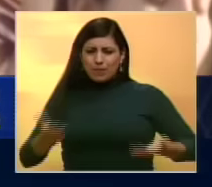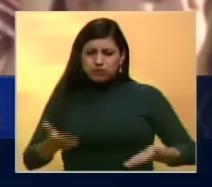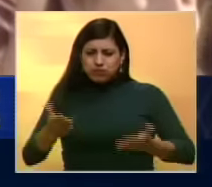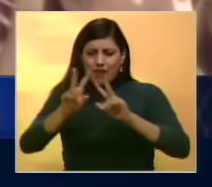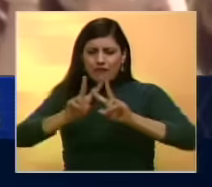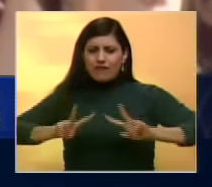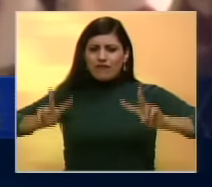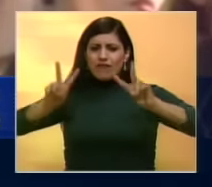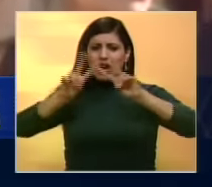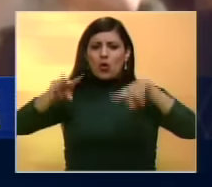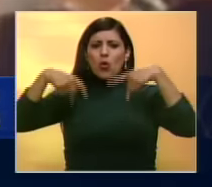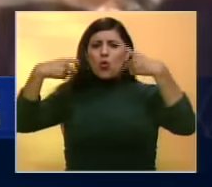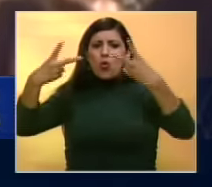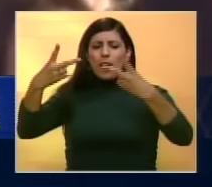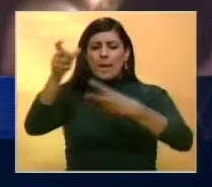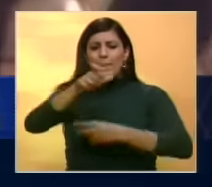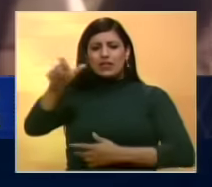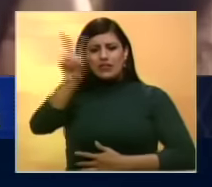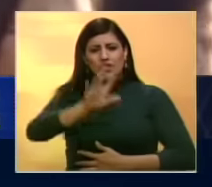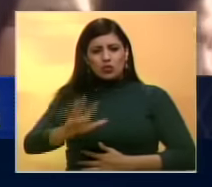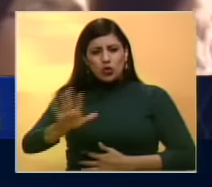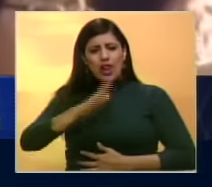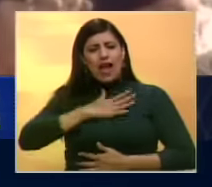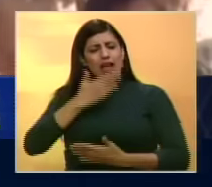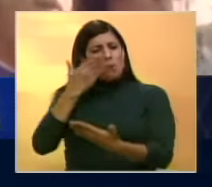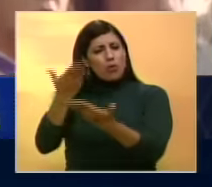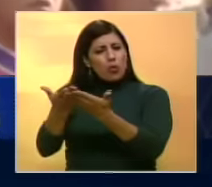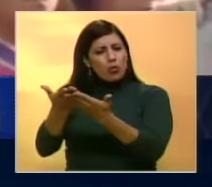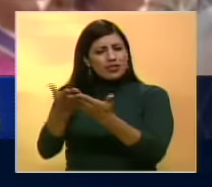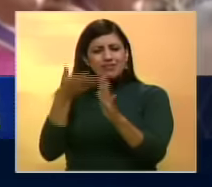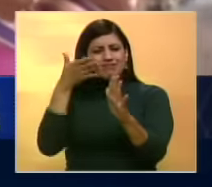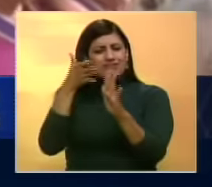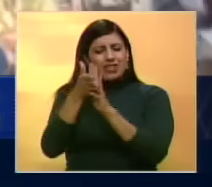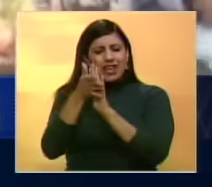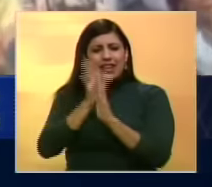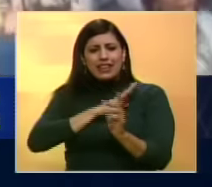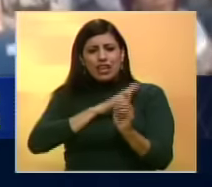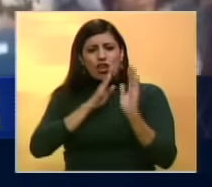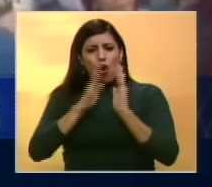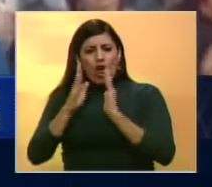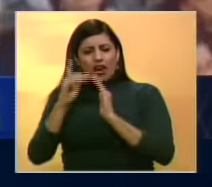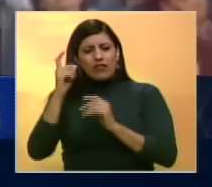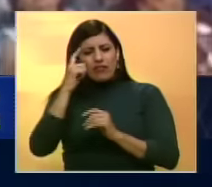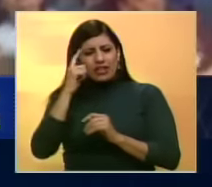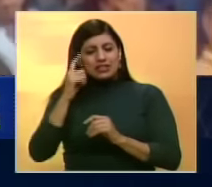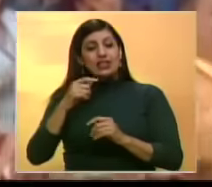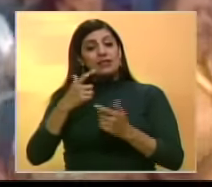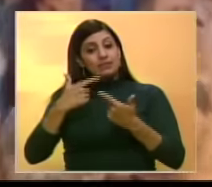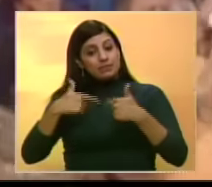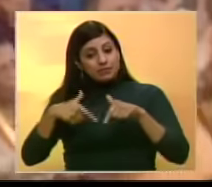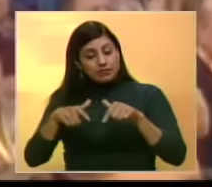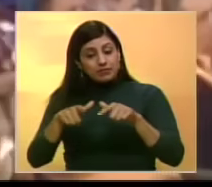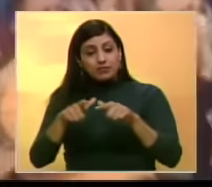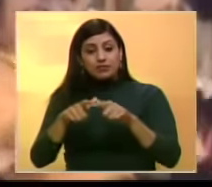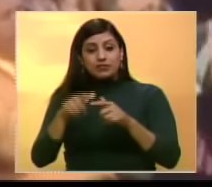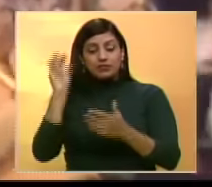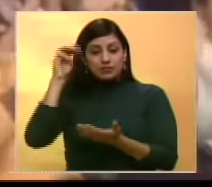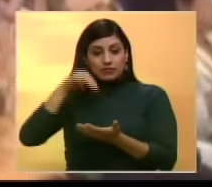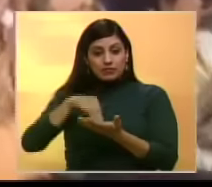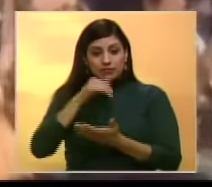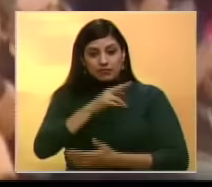los valores de la nueva sociedad venezolana entre las propuestas se contempla un ajuste en el horario escolar desde telearagua Héctor Villa